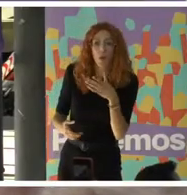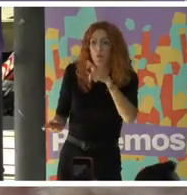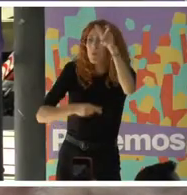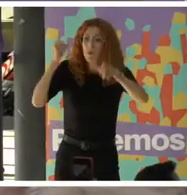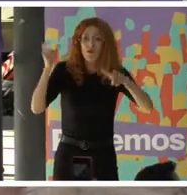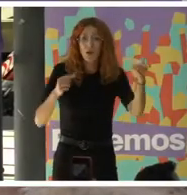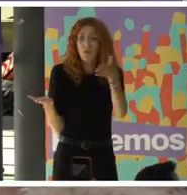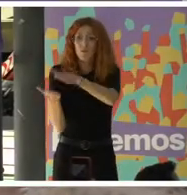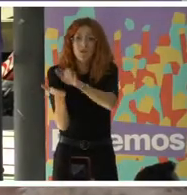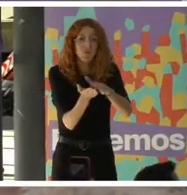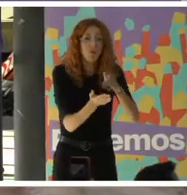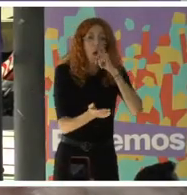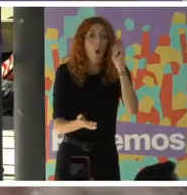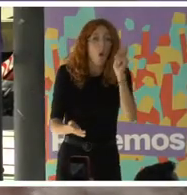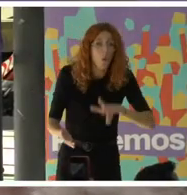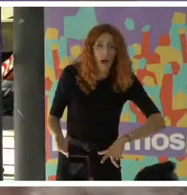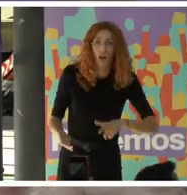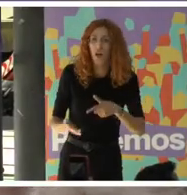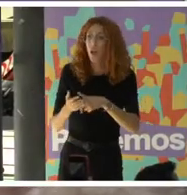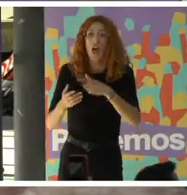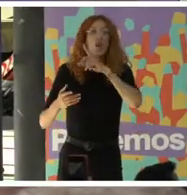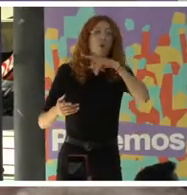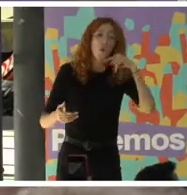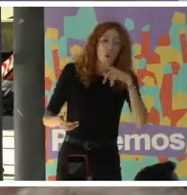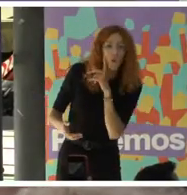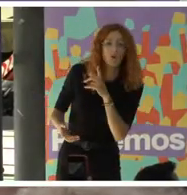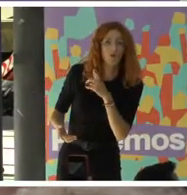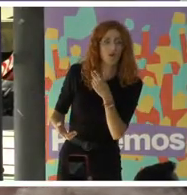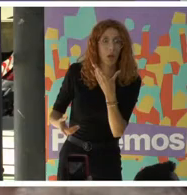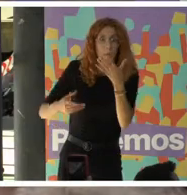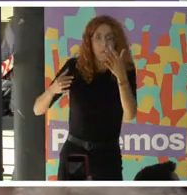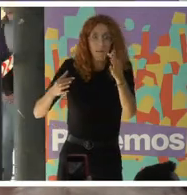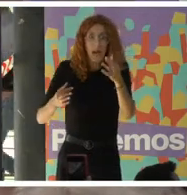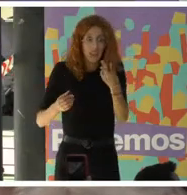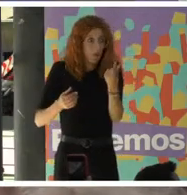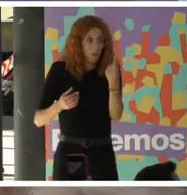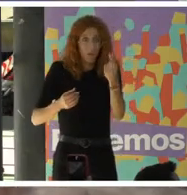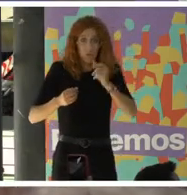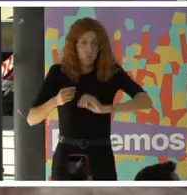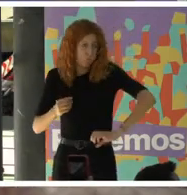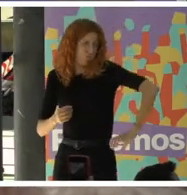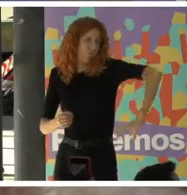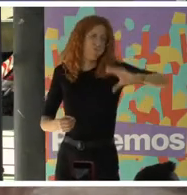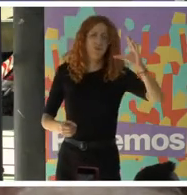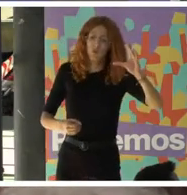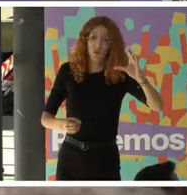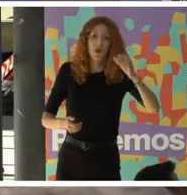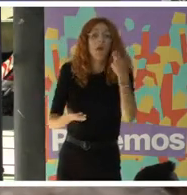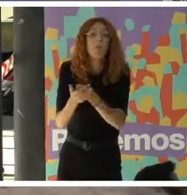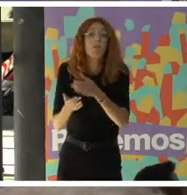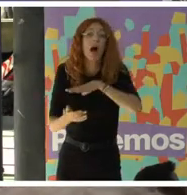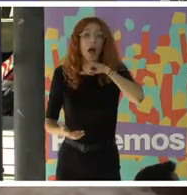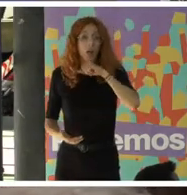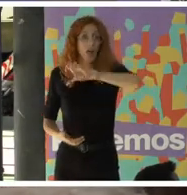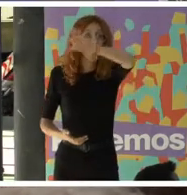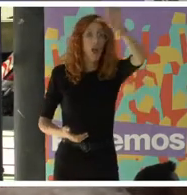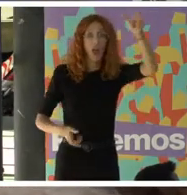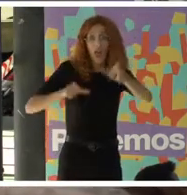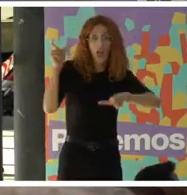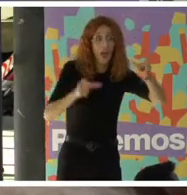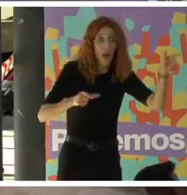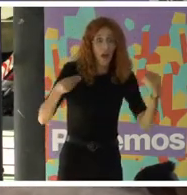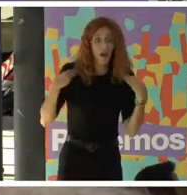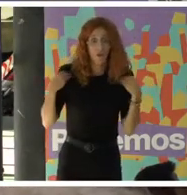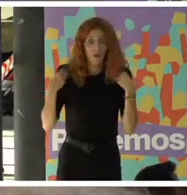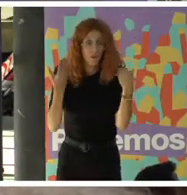de muertos ucranianos, miles de muertos rusos y un alza de precios que han pagado todos los europeos y las europeas de su